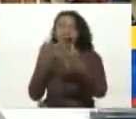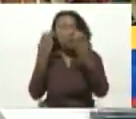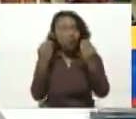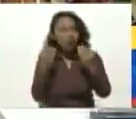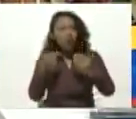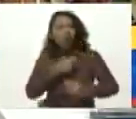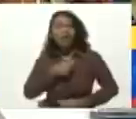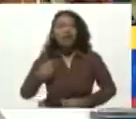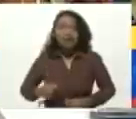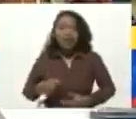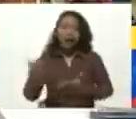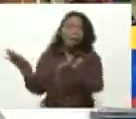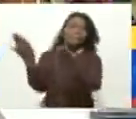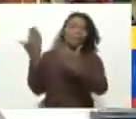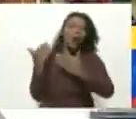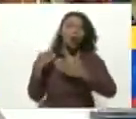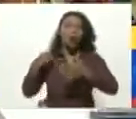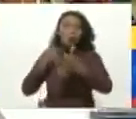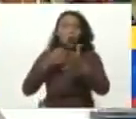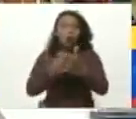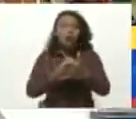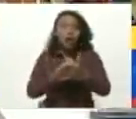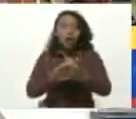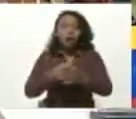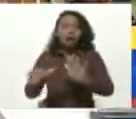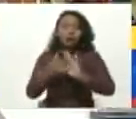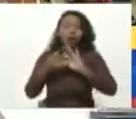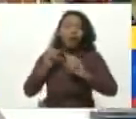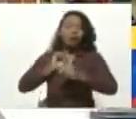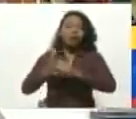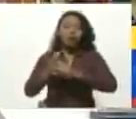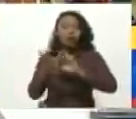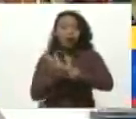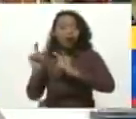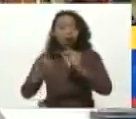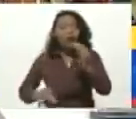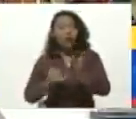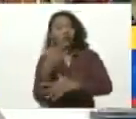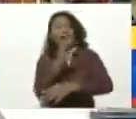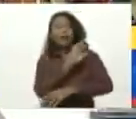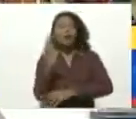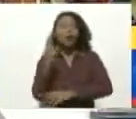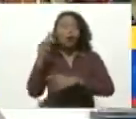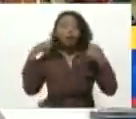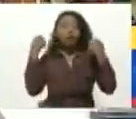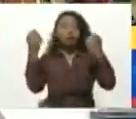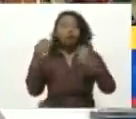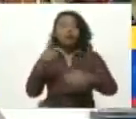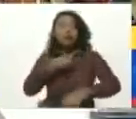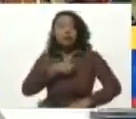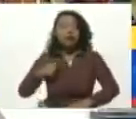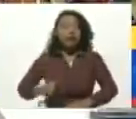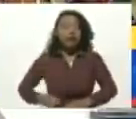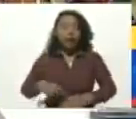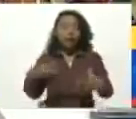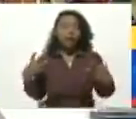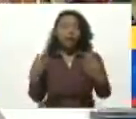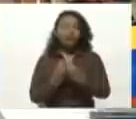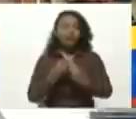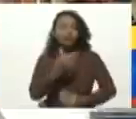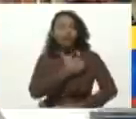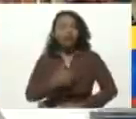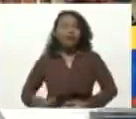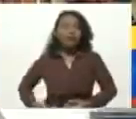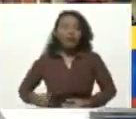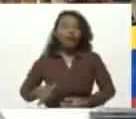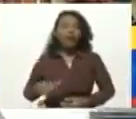por todo el apoyo que nos ha dado en la lucha contra la COVID. Ha sido fundamental la República Popular China y el compañero presidente